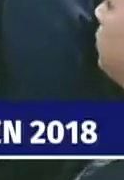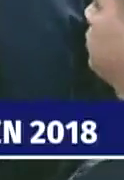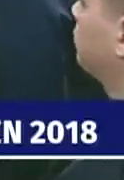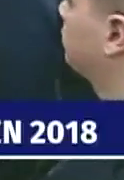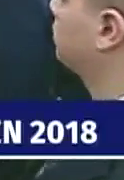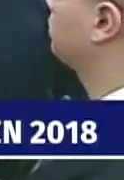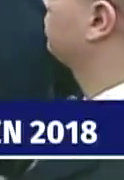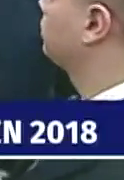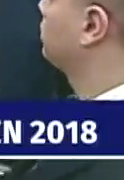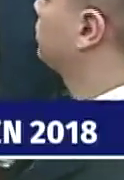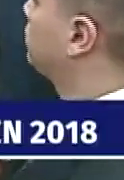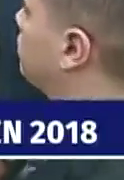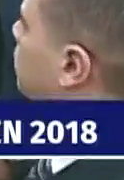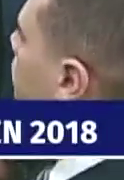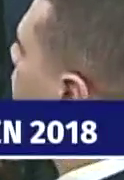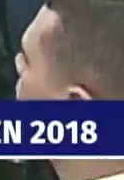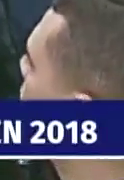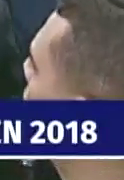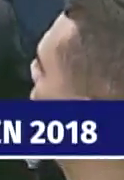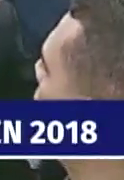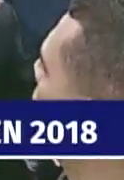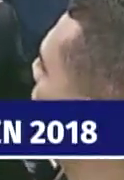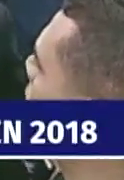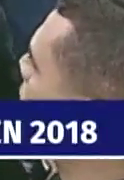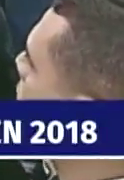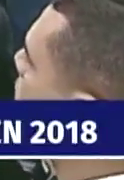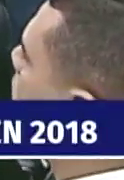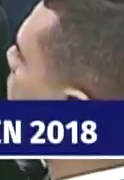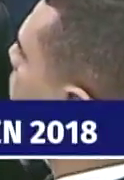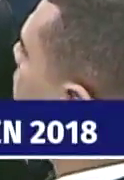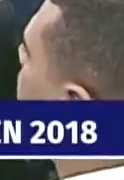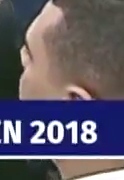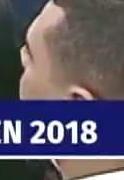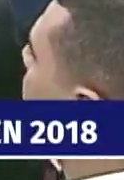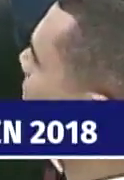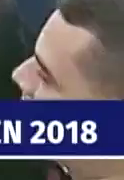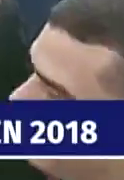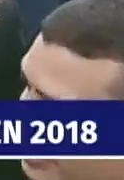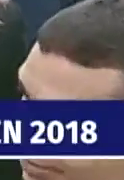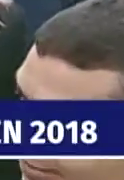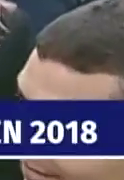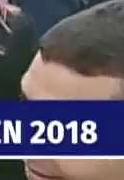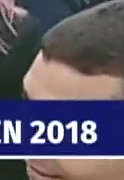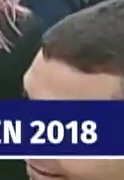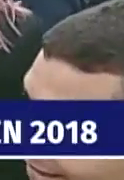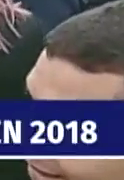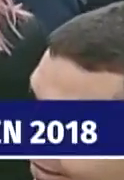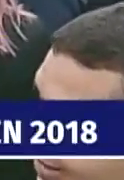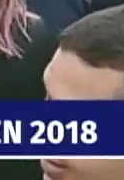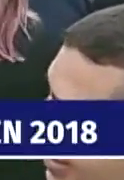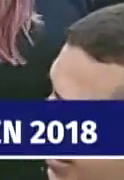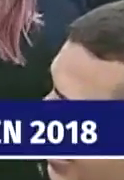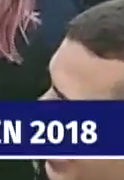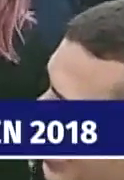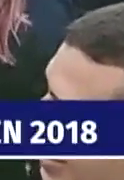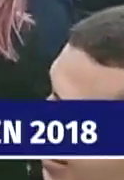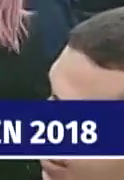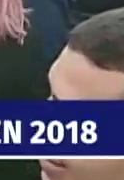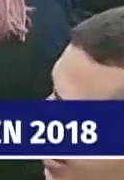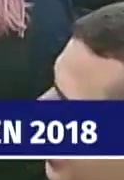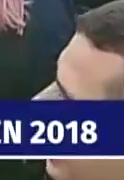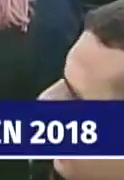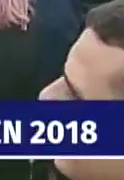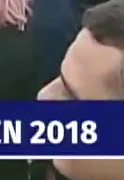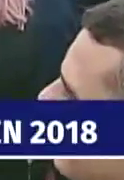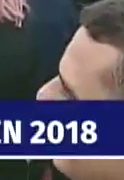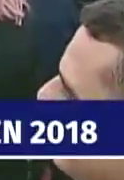narrativa. Para mayor información, usted puede visitar cada uno de los espacios que han sido habilitados acá en el casco central de la ciudad capital, pero también